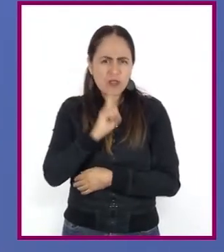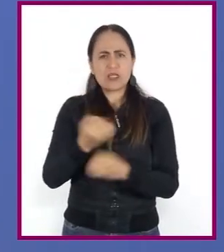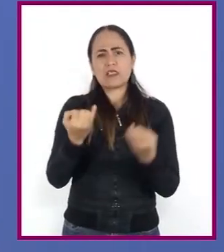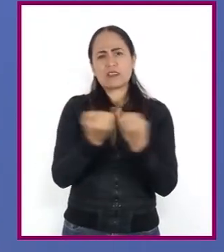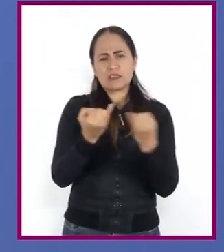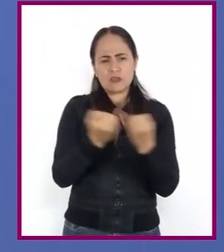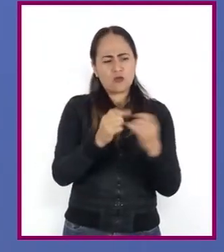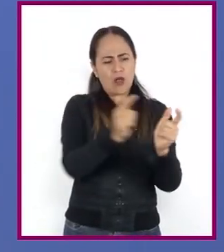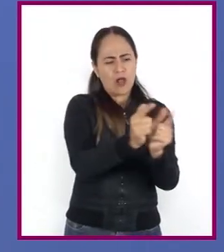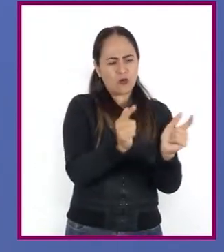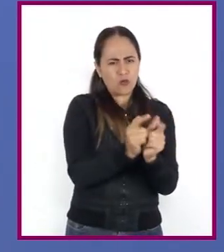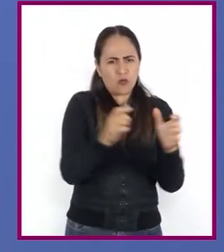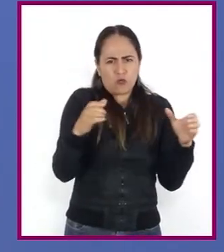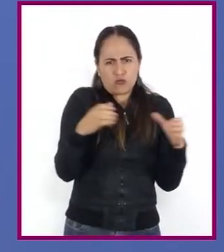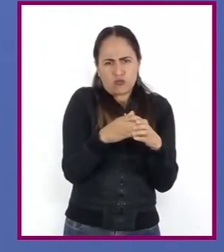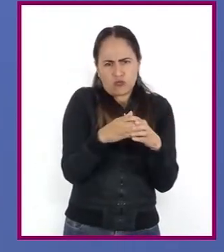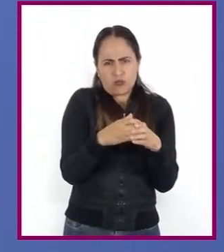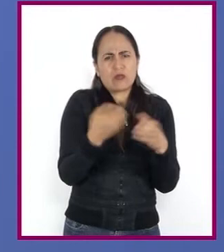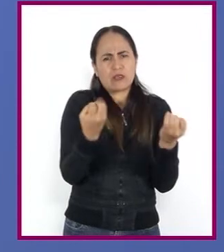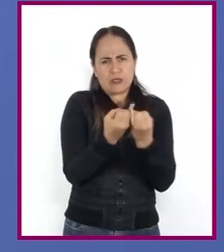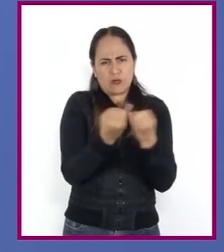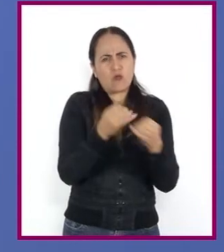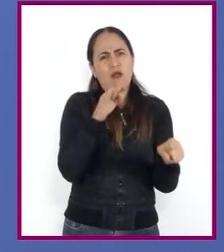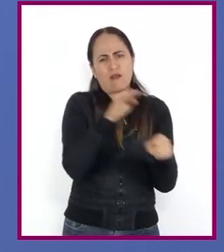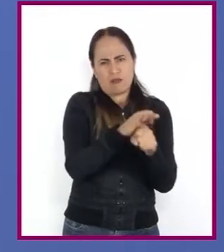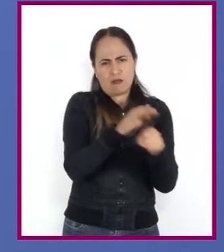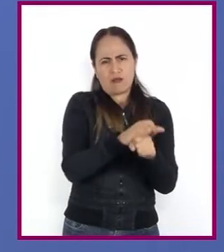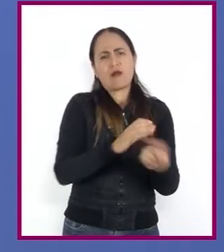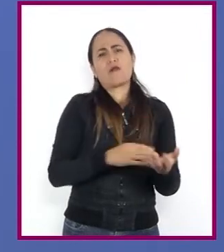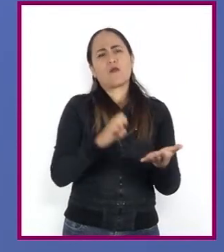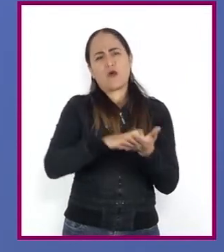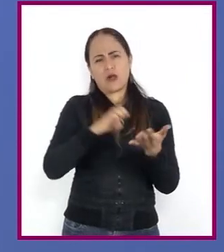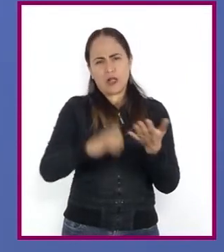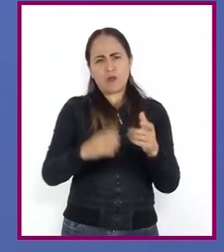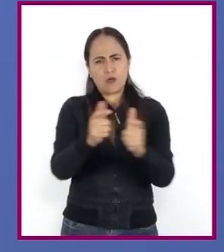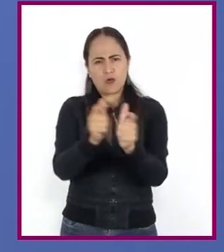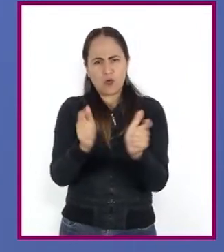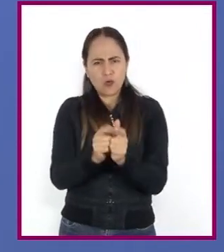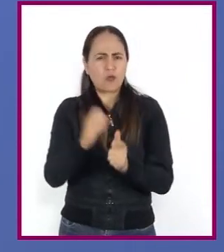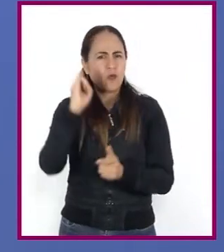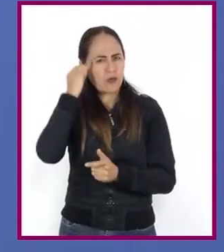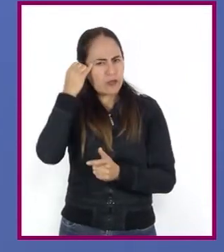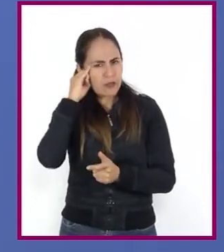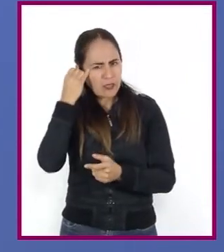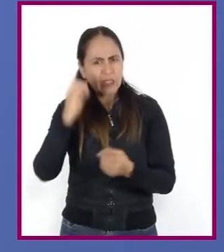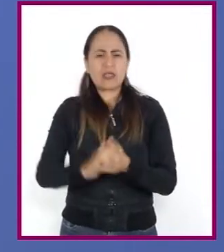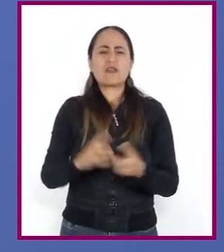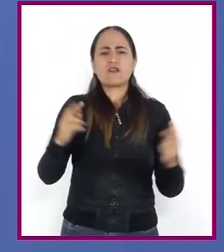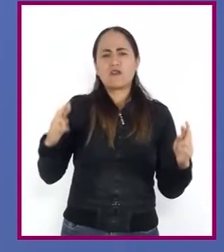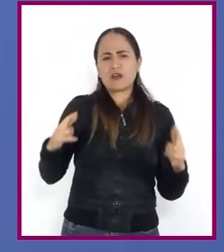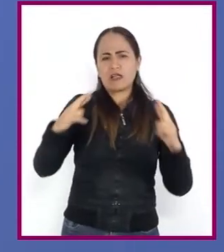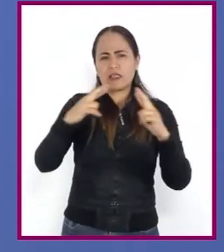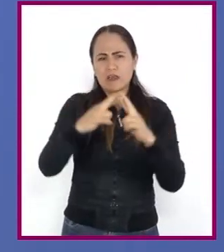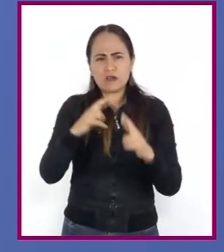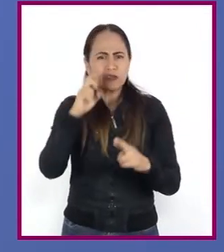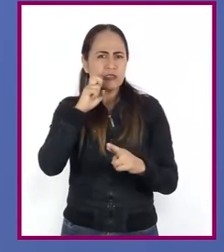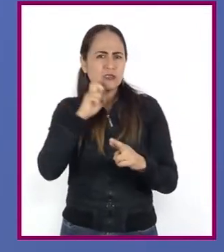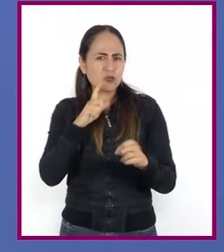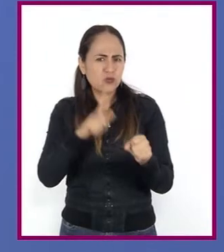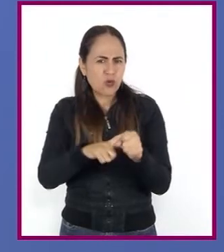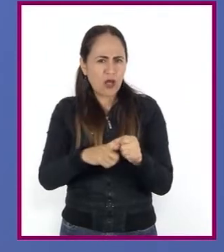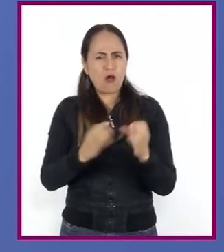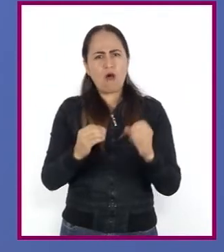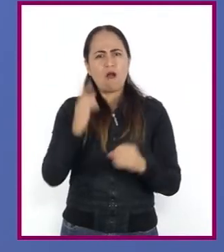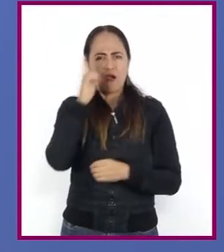de minorías sociales, étnicas, religiosas, ideológicas, sexuales y